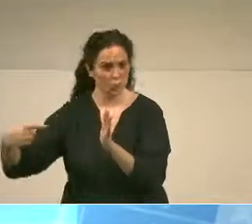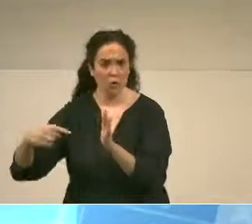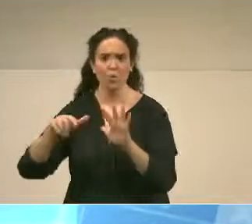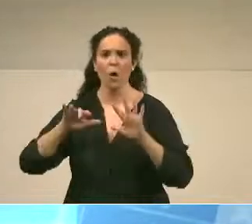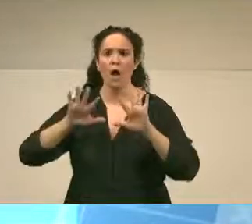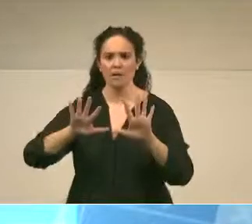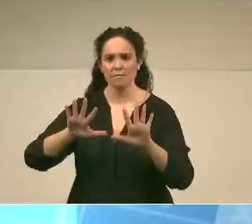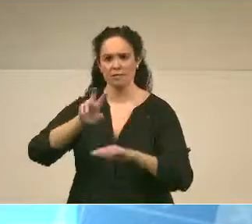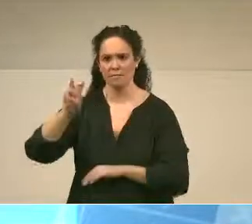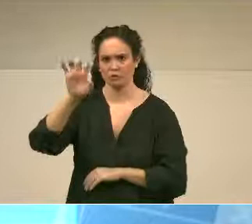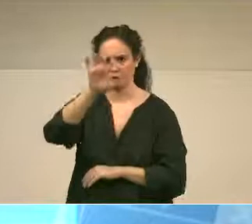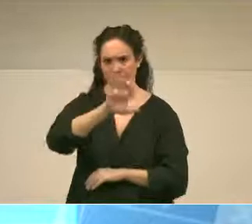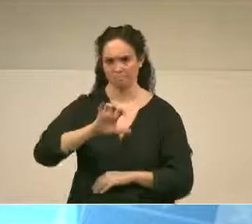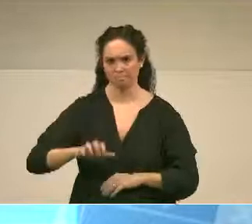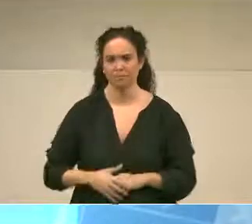otras procedencias.